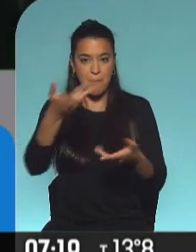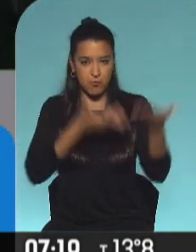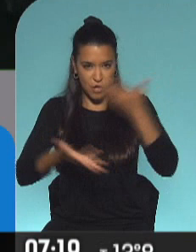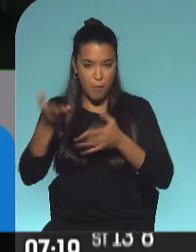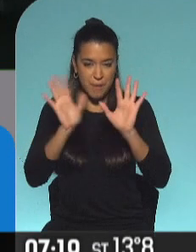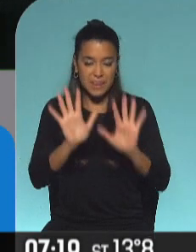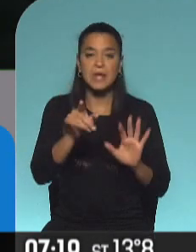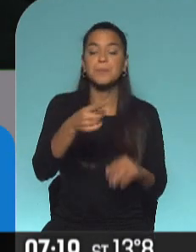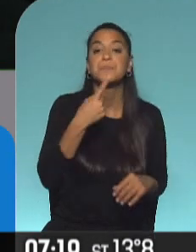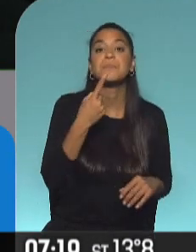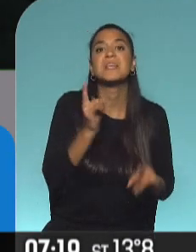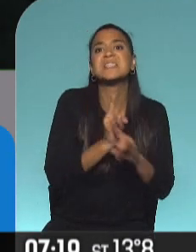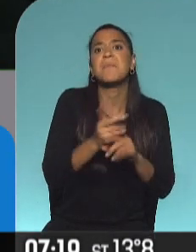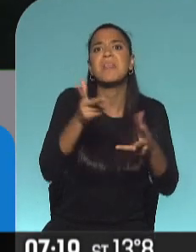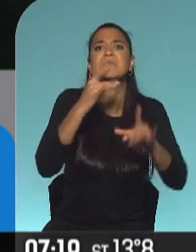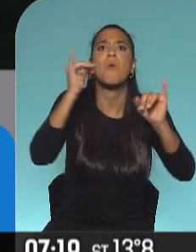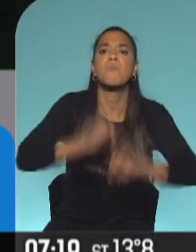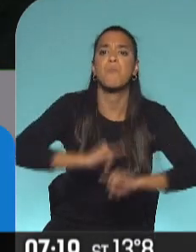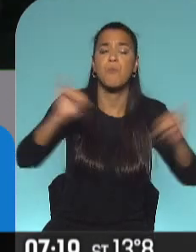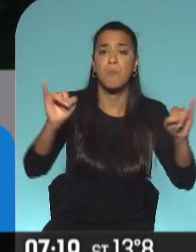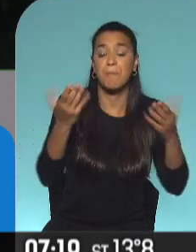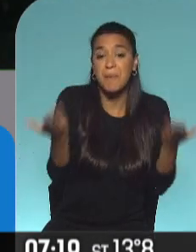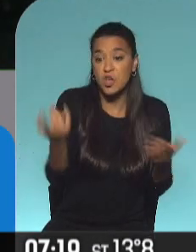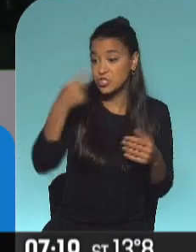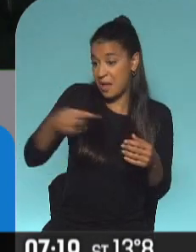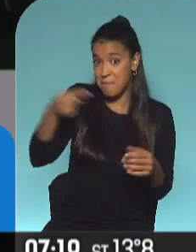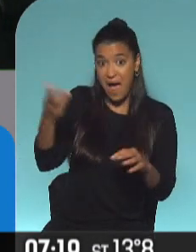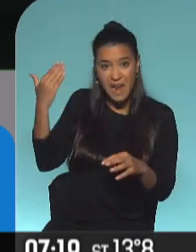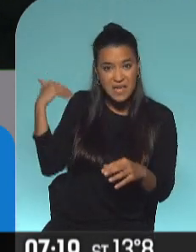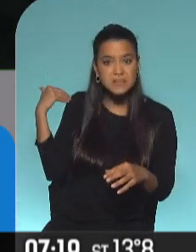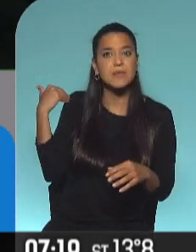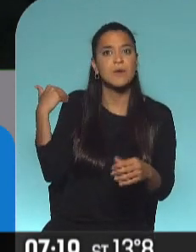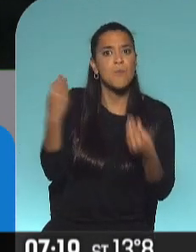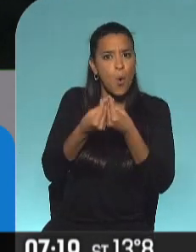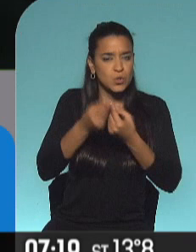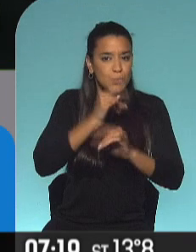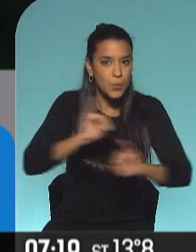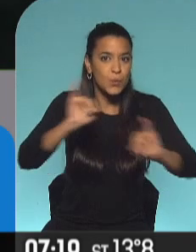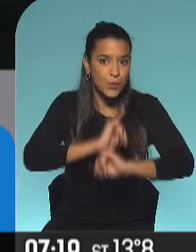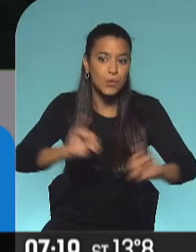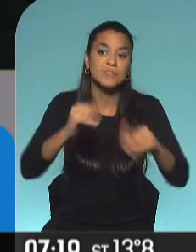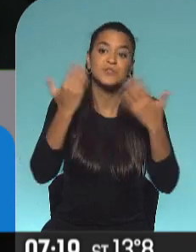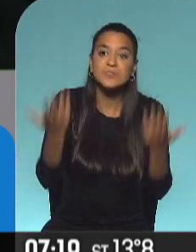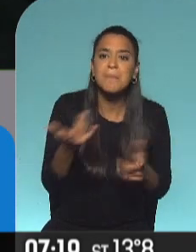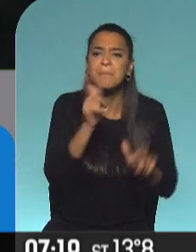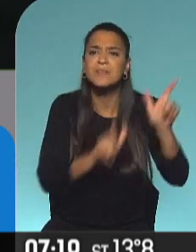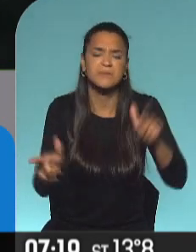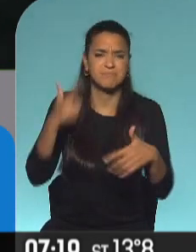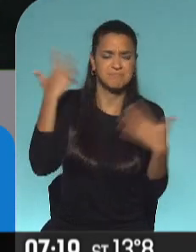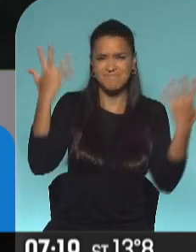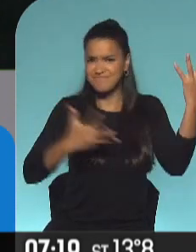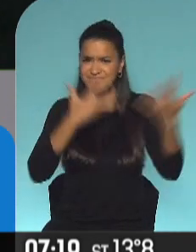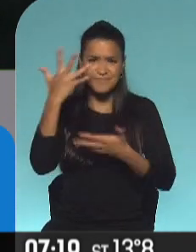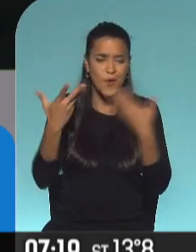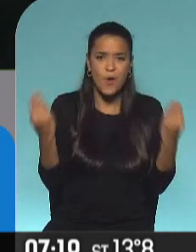porque siempre hablamos de estos anuncios y por ahí en las últimas semanas se dieron varios y entonces como que la gente por ahí se pierde porque